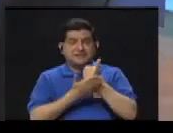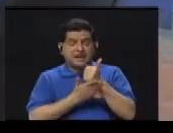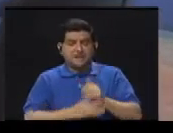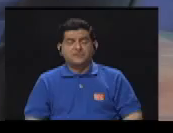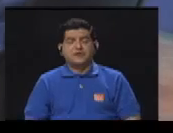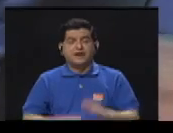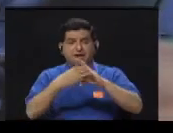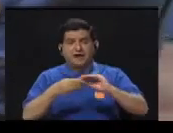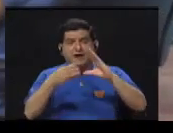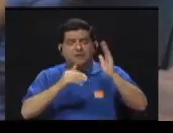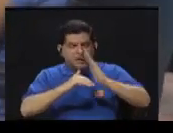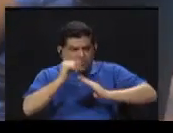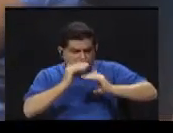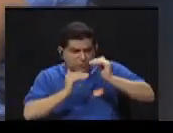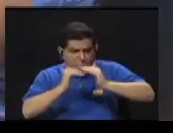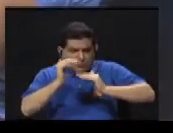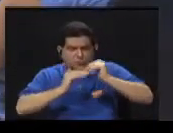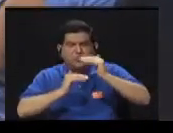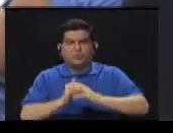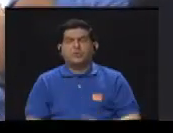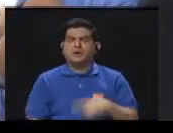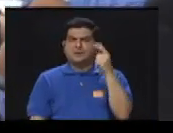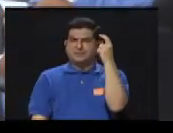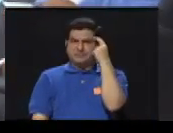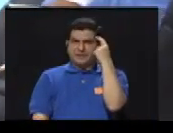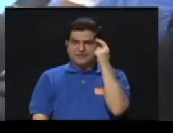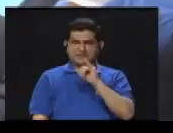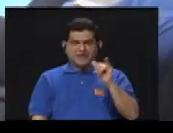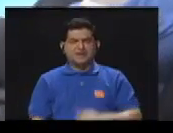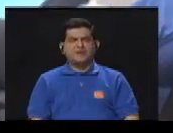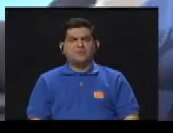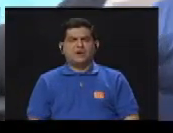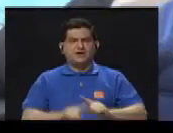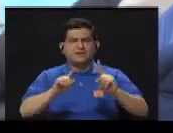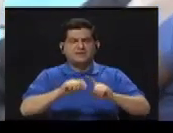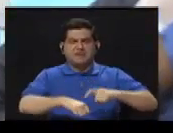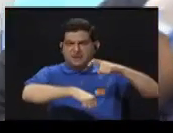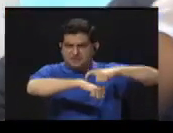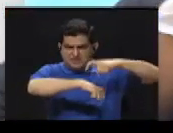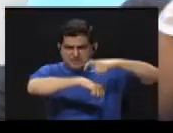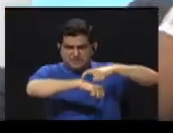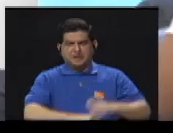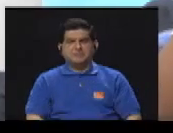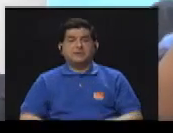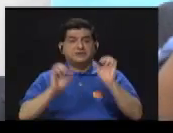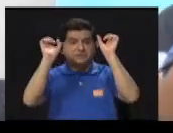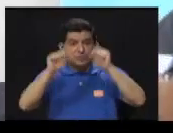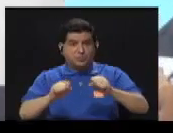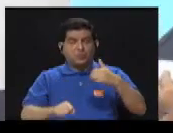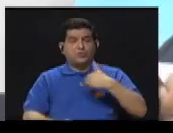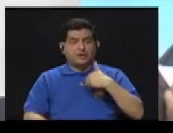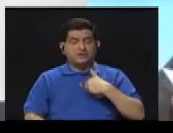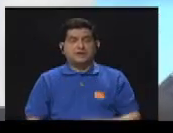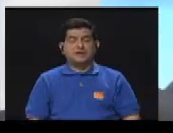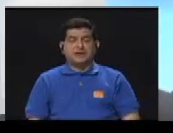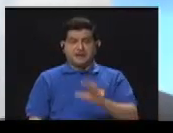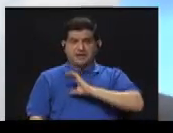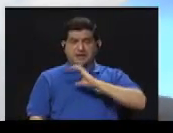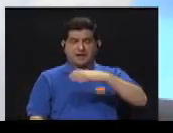eso nos ayudara a construir un relato que decidimos que fuera también episódico para darle un poco también de, digamos, un